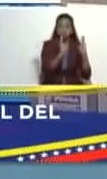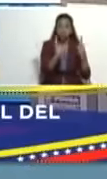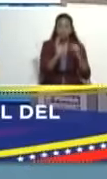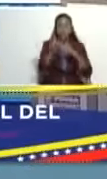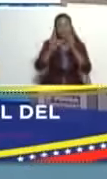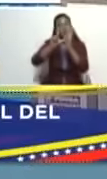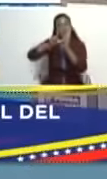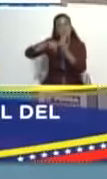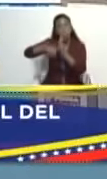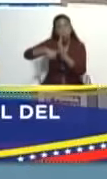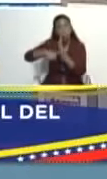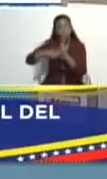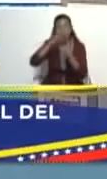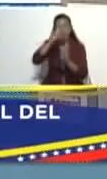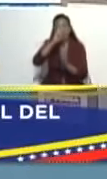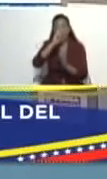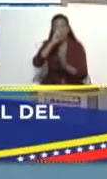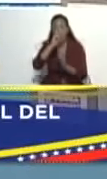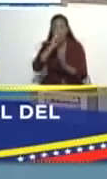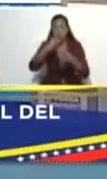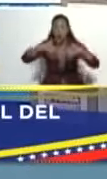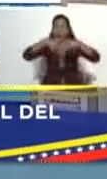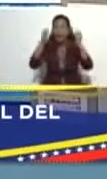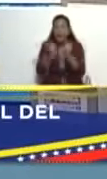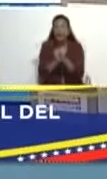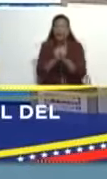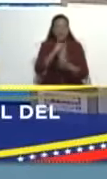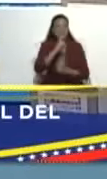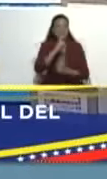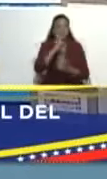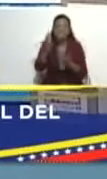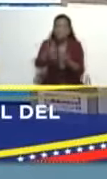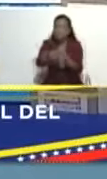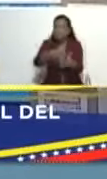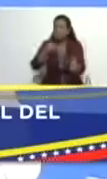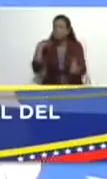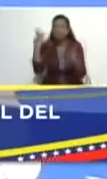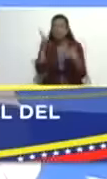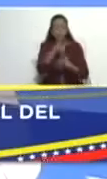Luego vino la guerra total económica.